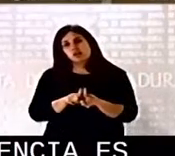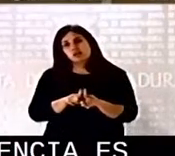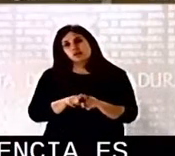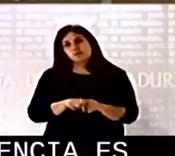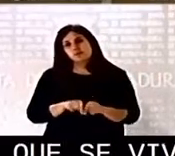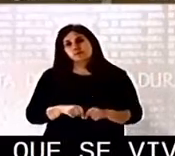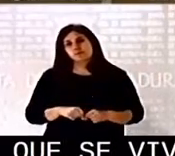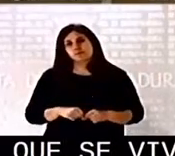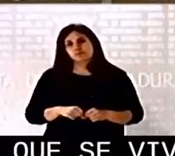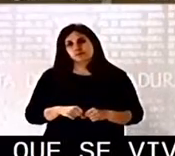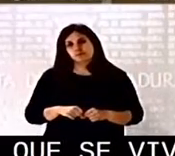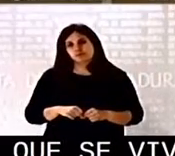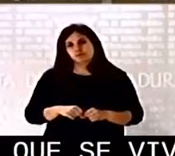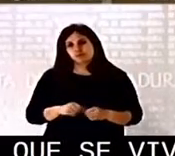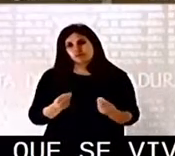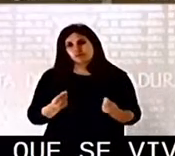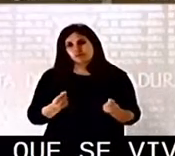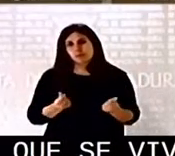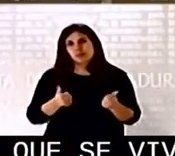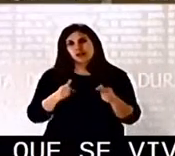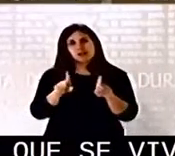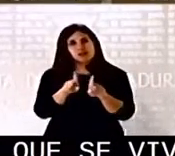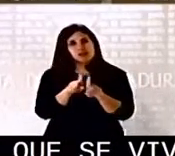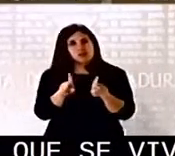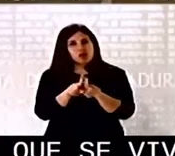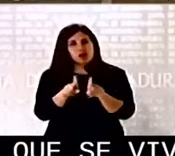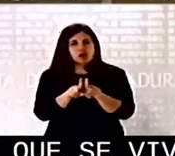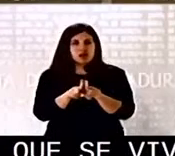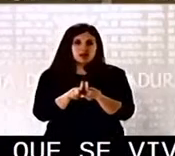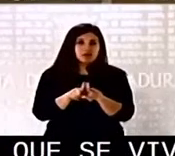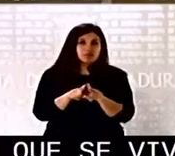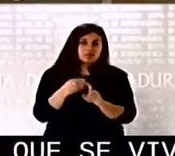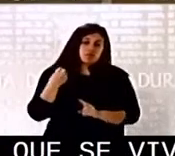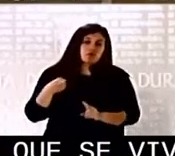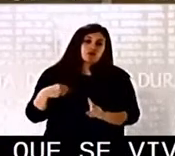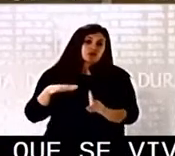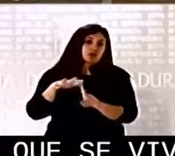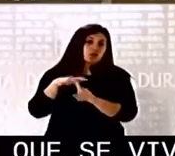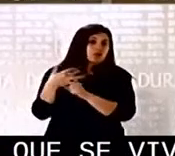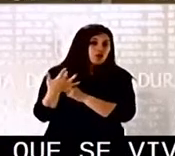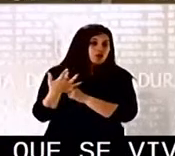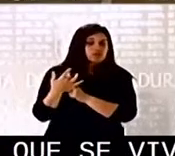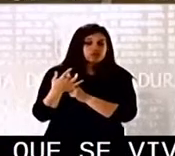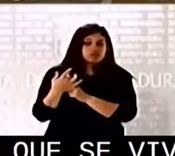en la gravedad de los casos, de las infecciones,